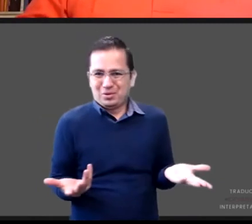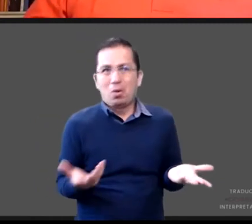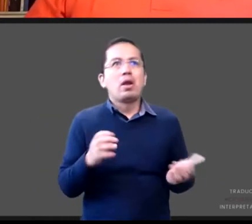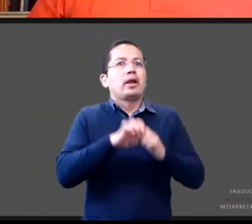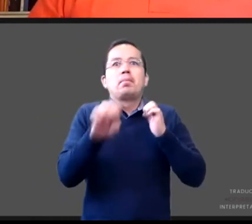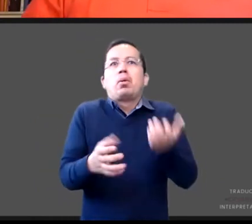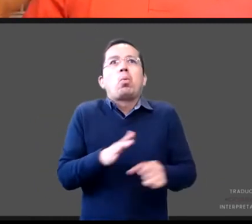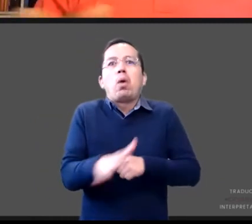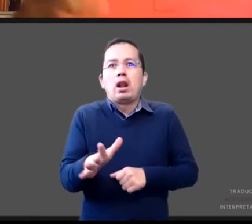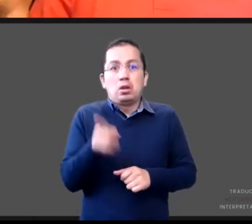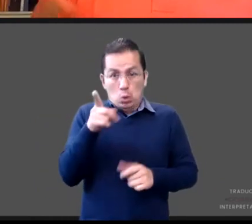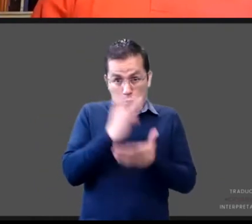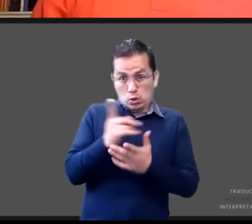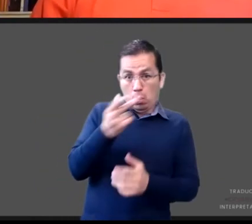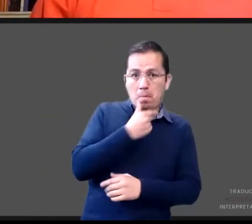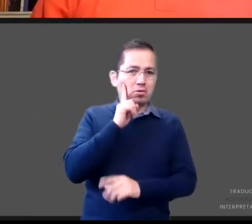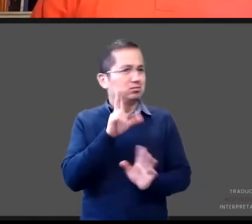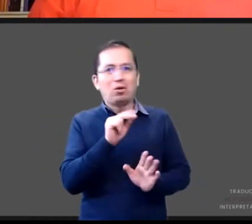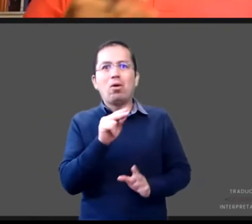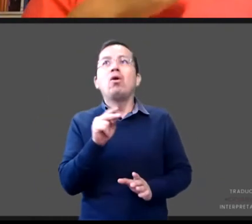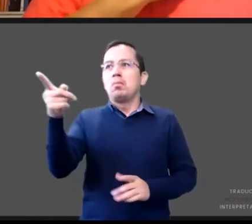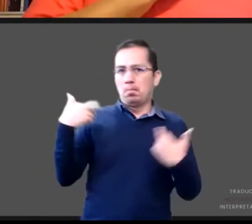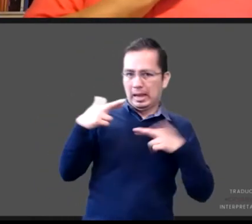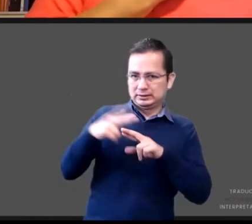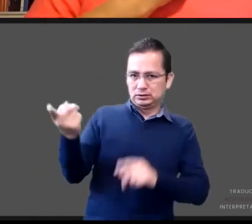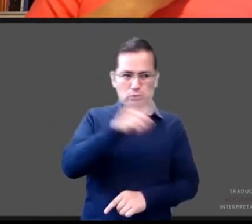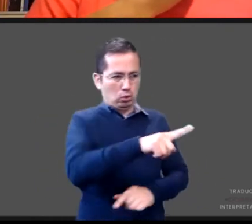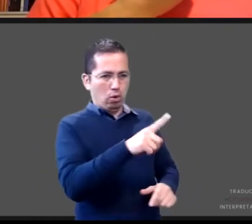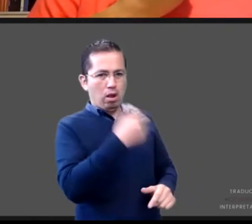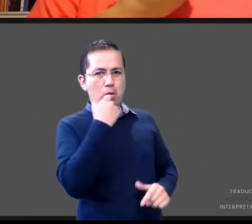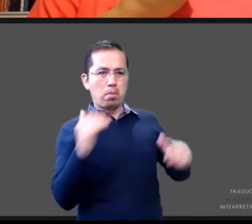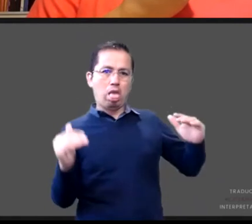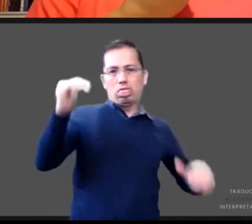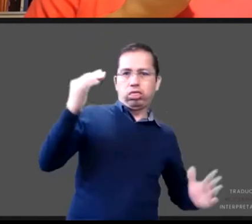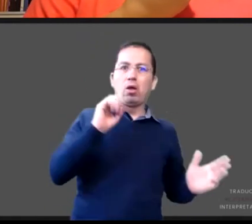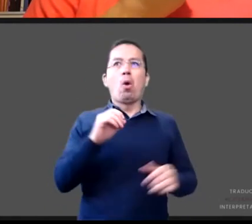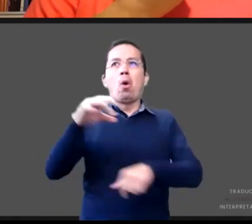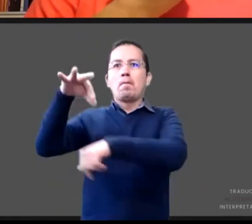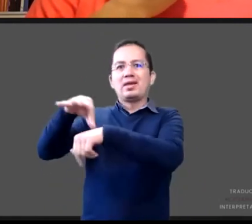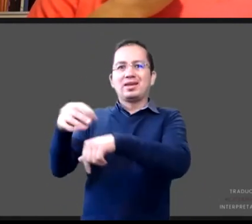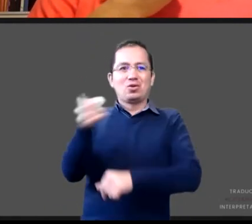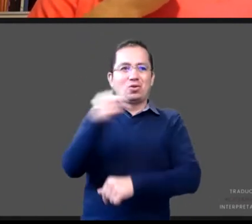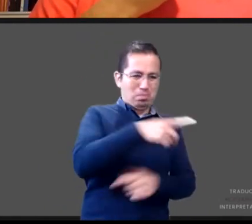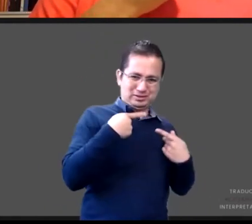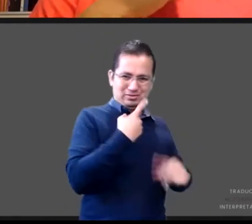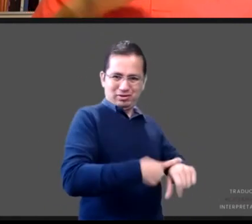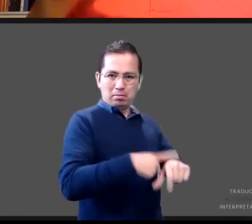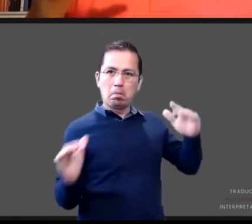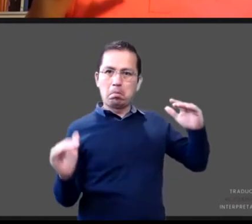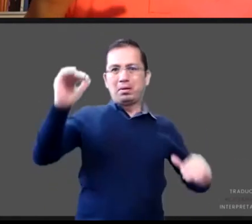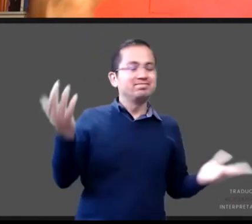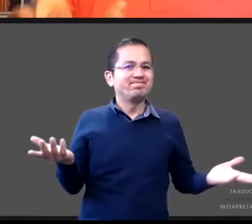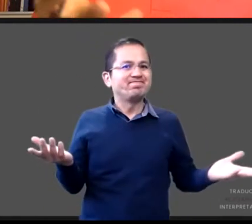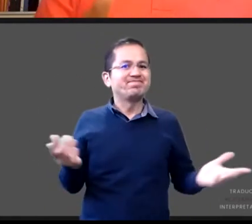profesor-alumno, médico-paciente, etcétera, etcétera. Alguna vez decía Marcela Lagarde que incluso tendríamos